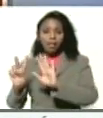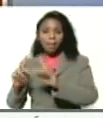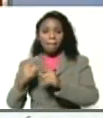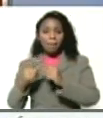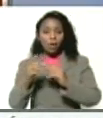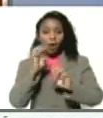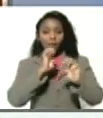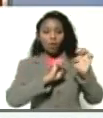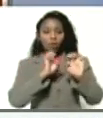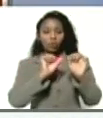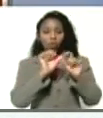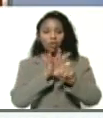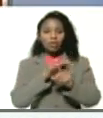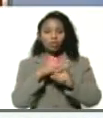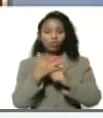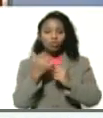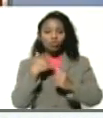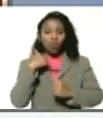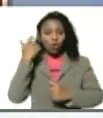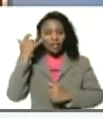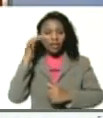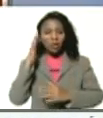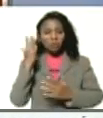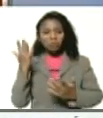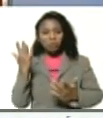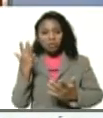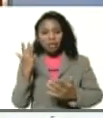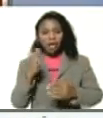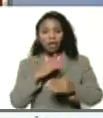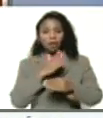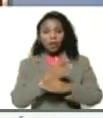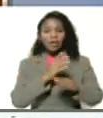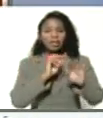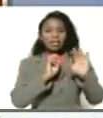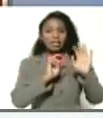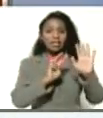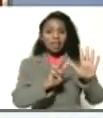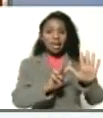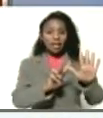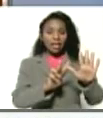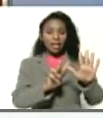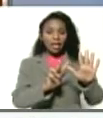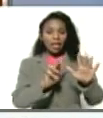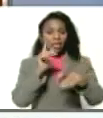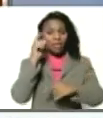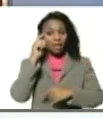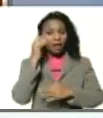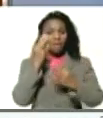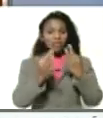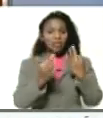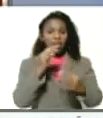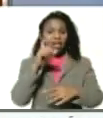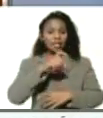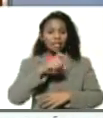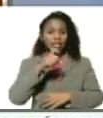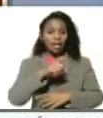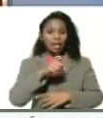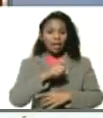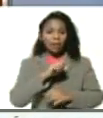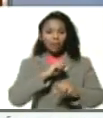evaluando la situación yo creo que hay que ir a los 7 días de flexibilización es necesaria para que se mueva